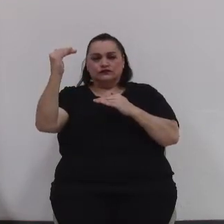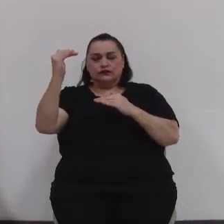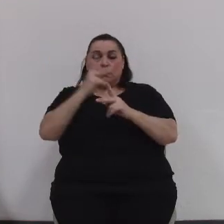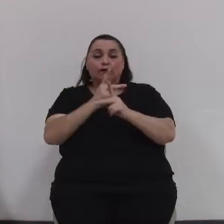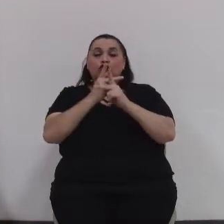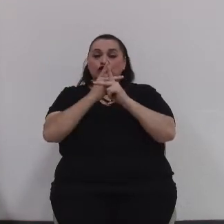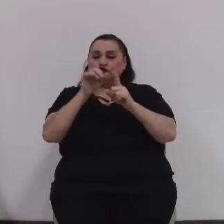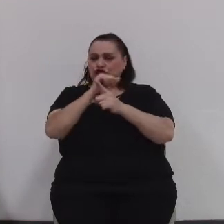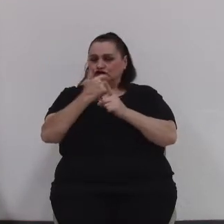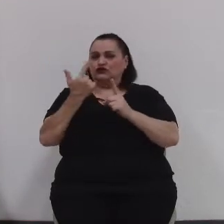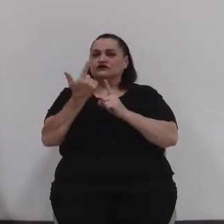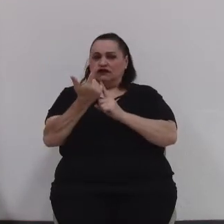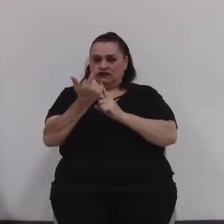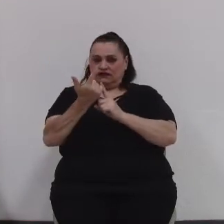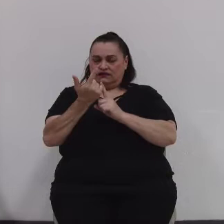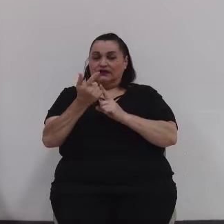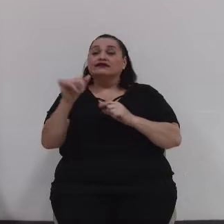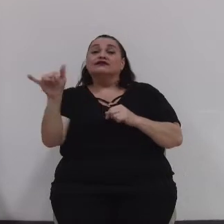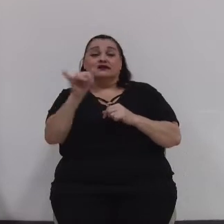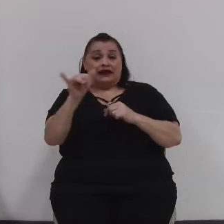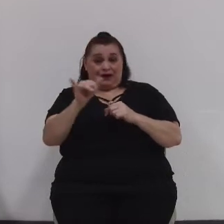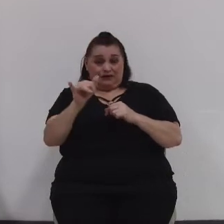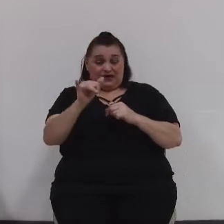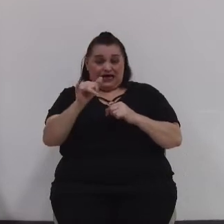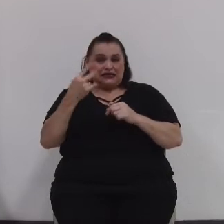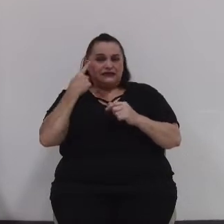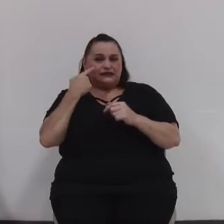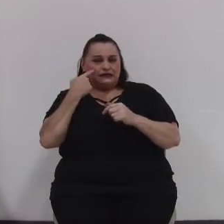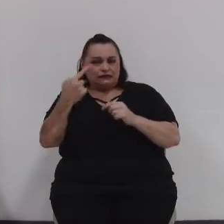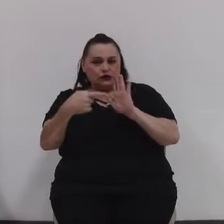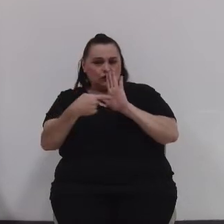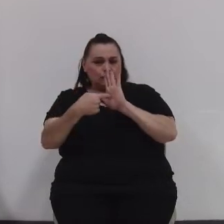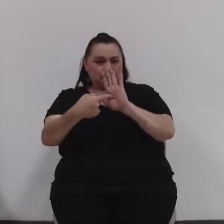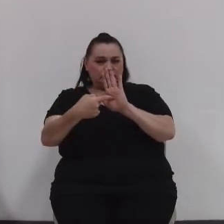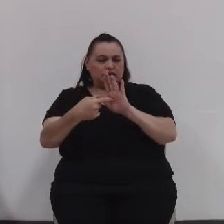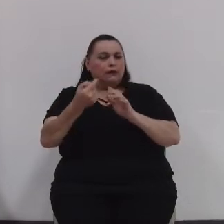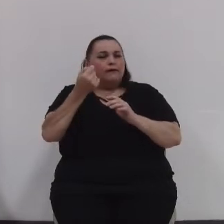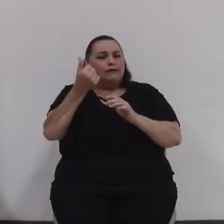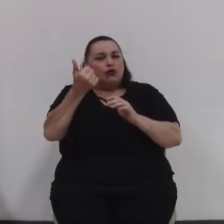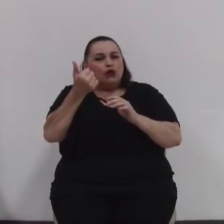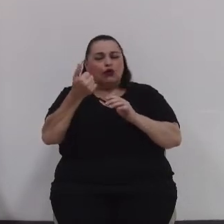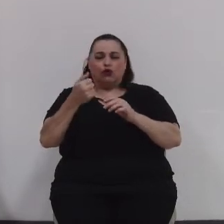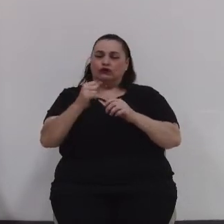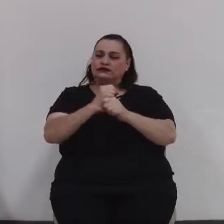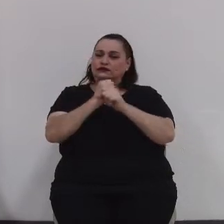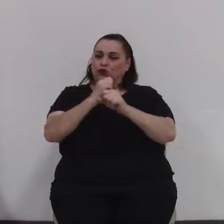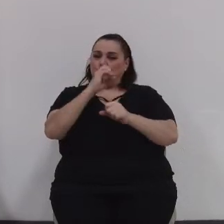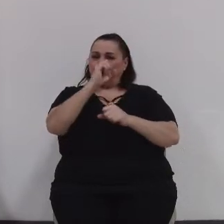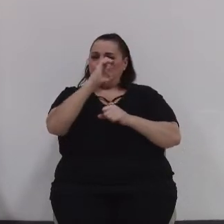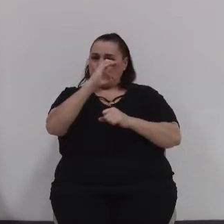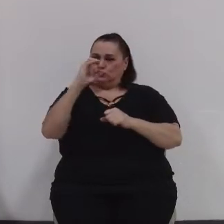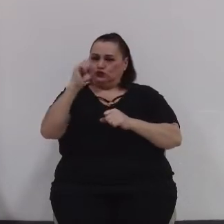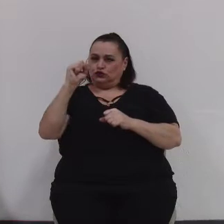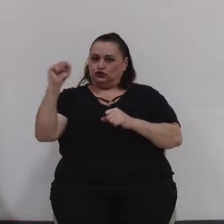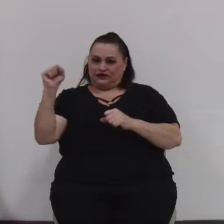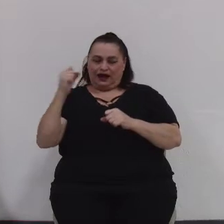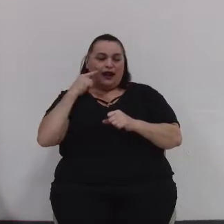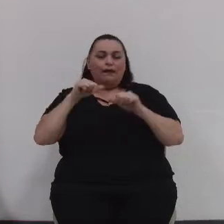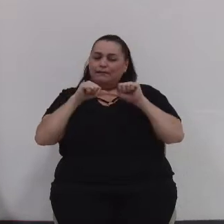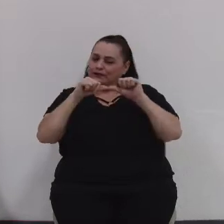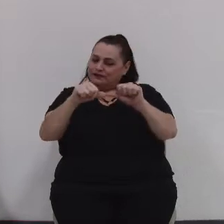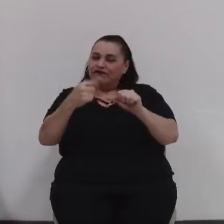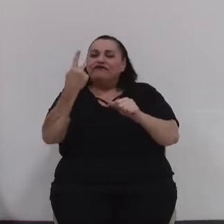protección social, pero también donde se puso en evidencia la escasa cobertura del seguro social que preexistía y lo mucho que aún queda